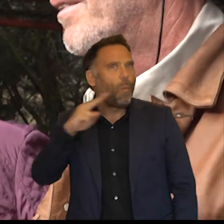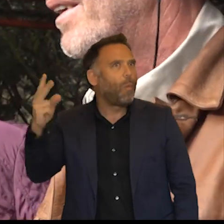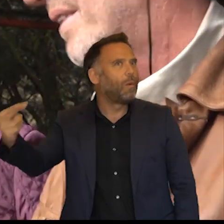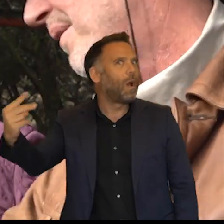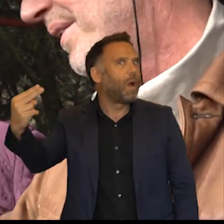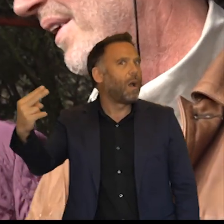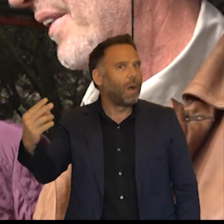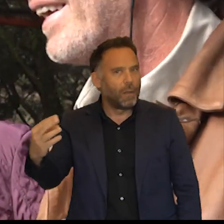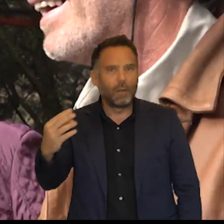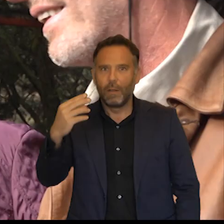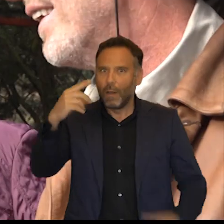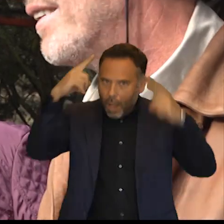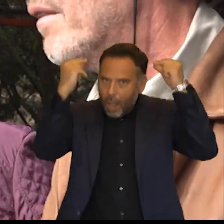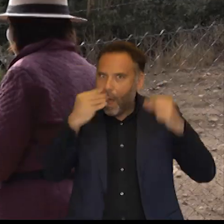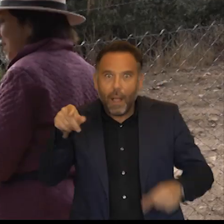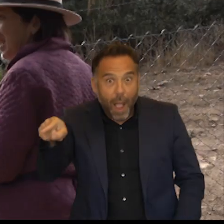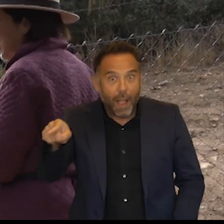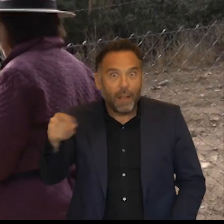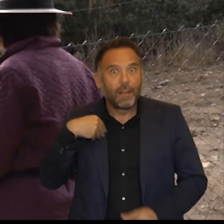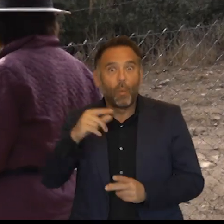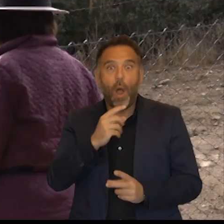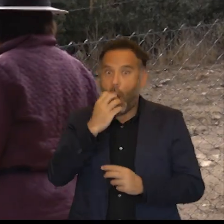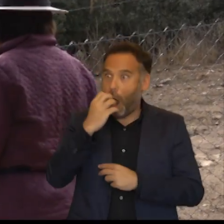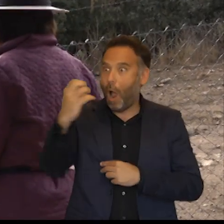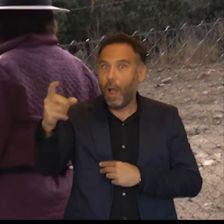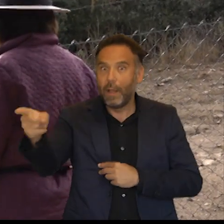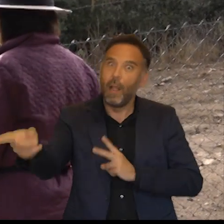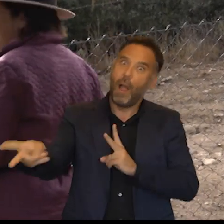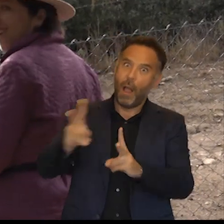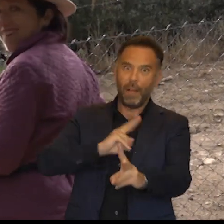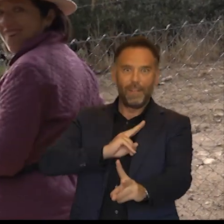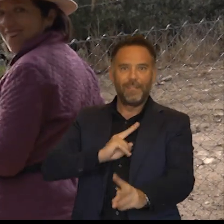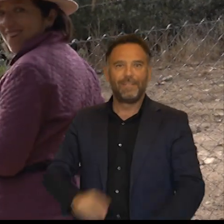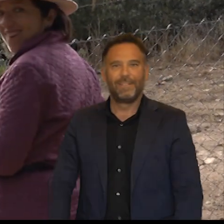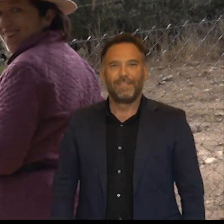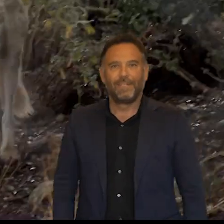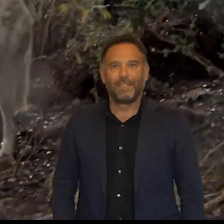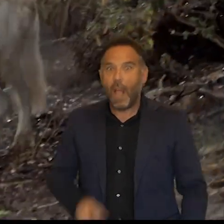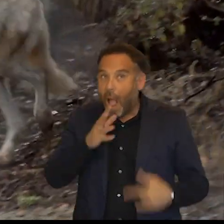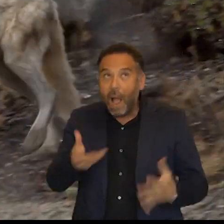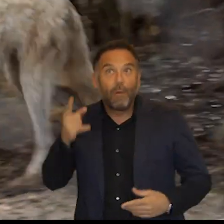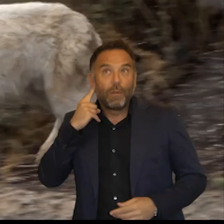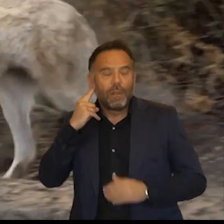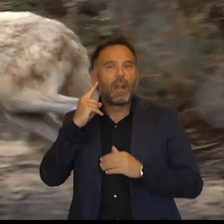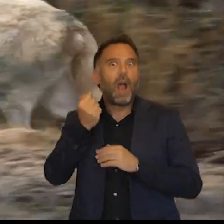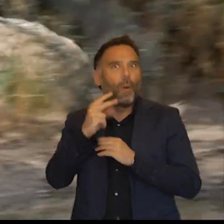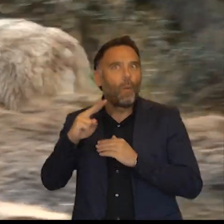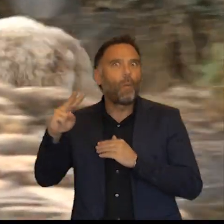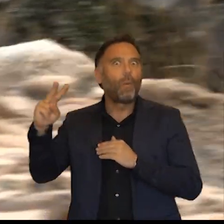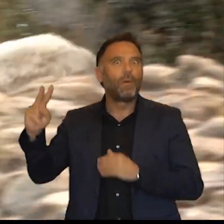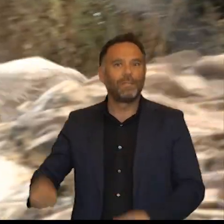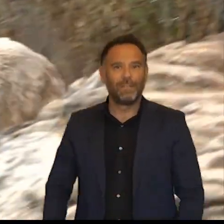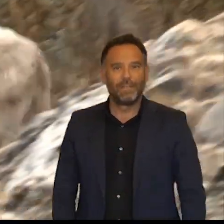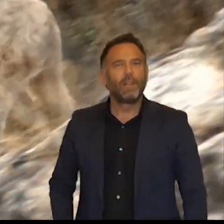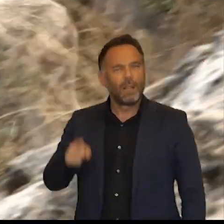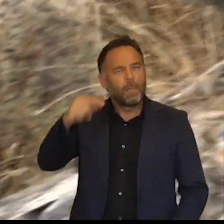¿Es ella? Sí, claro, pero te está acerca, contestando. Está. Mira, mira. Shh. Ahora. Oh, mira, mira. Es el macho. Este es